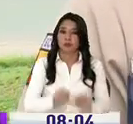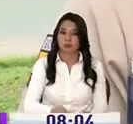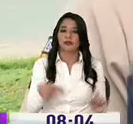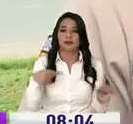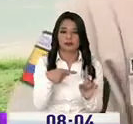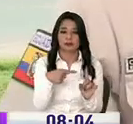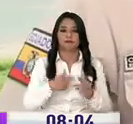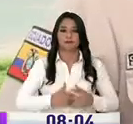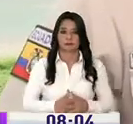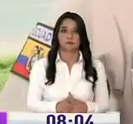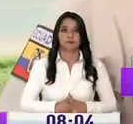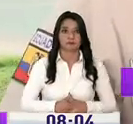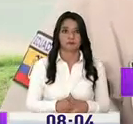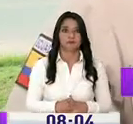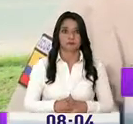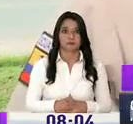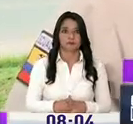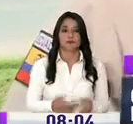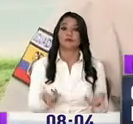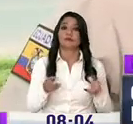de este sujeto, y asimismo